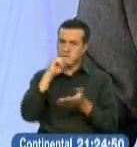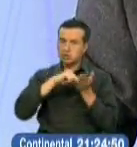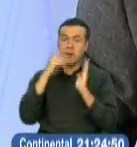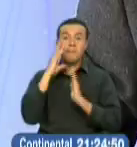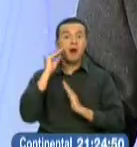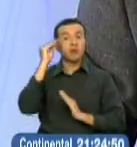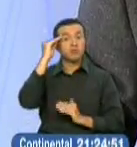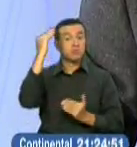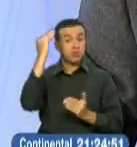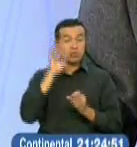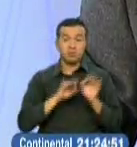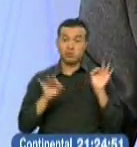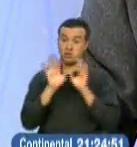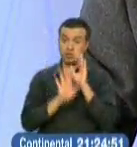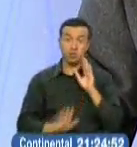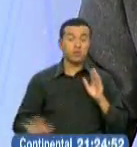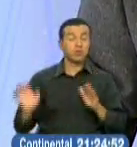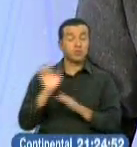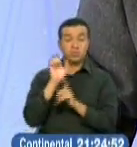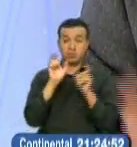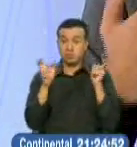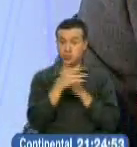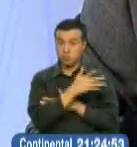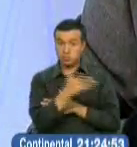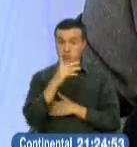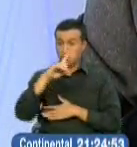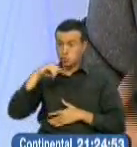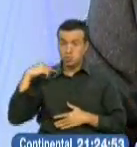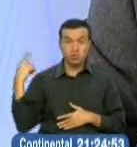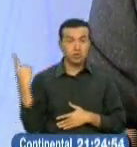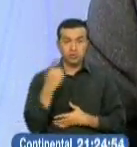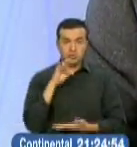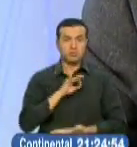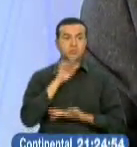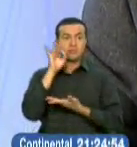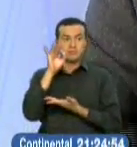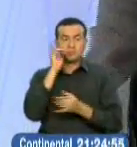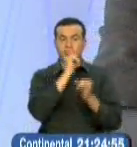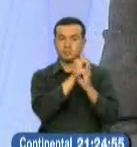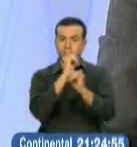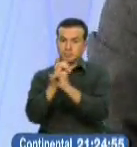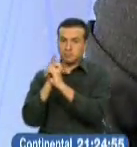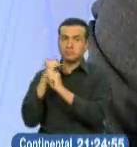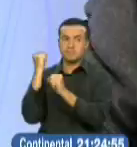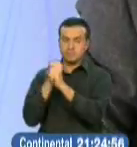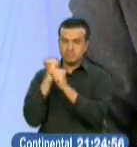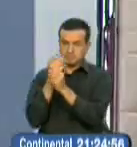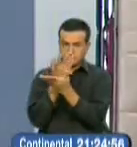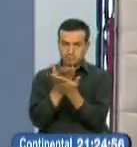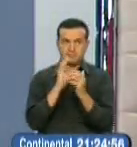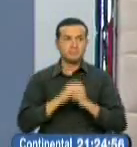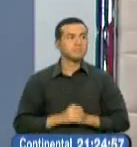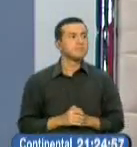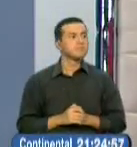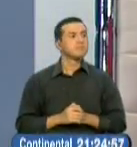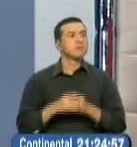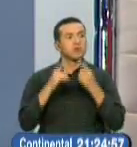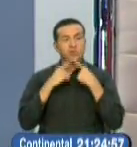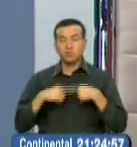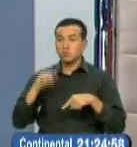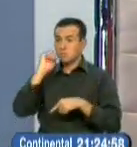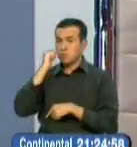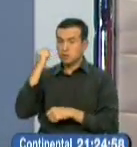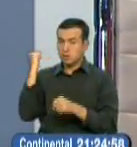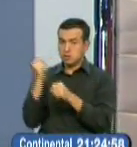madurez política que creo que el Ecuador se merece, los ciudadanos se merecen, y nosotros, representantes de las instituciones, trabajamos para eso, Sofía. Usted me decía que van a trabajar el